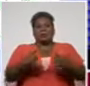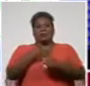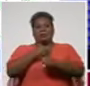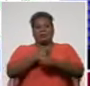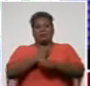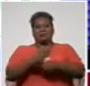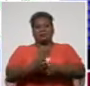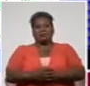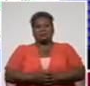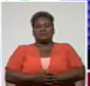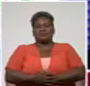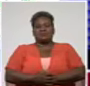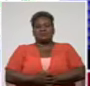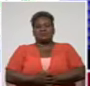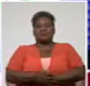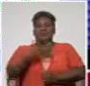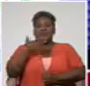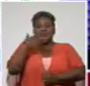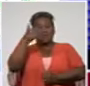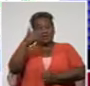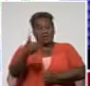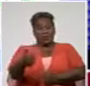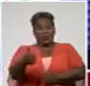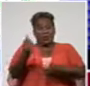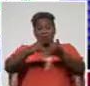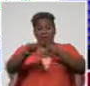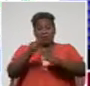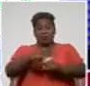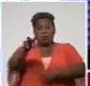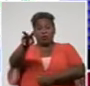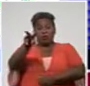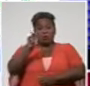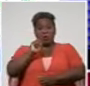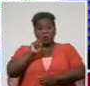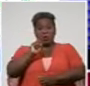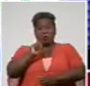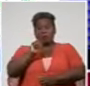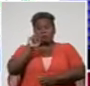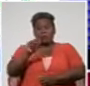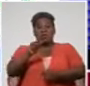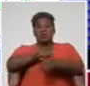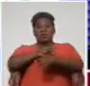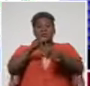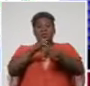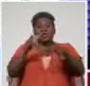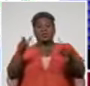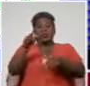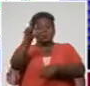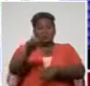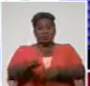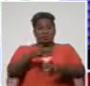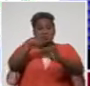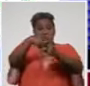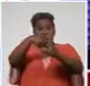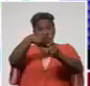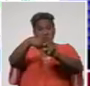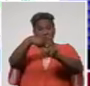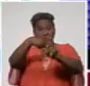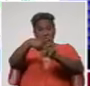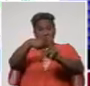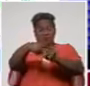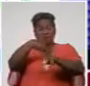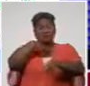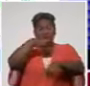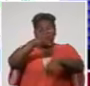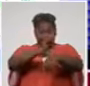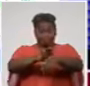Bueno, qué bueno que tengamos un nuevo laboratorio en la capital, sobre todo por el incremento de casos positivos que tenemos en La Habana,